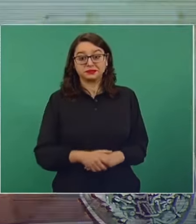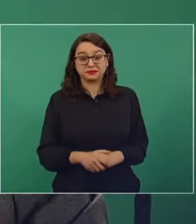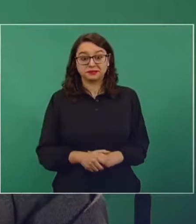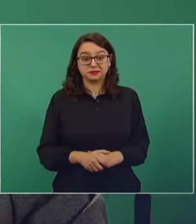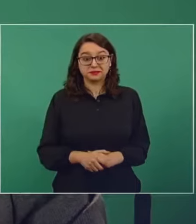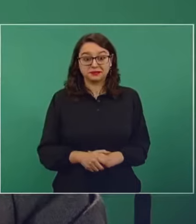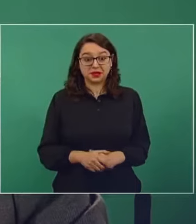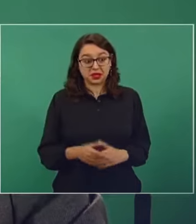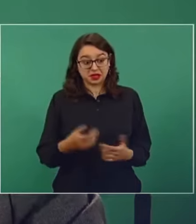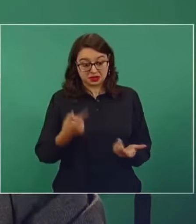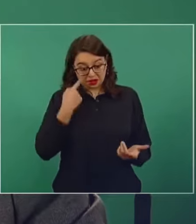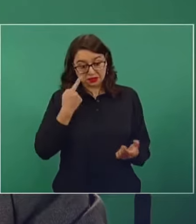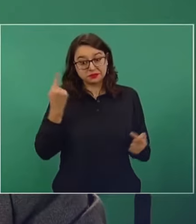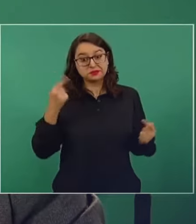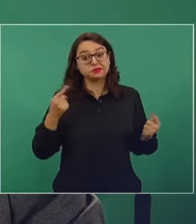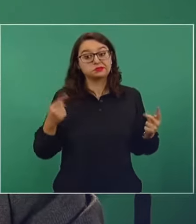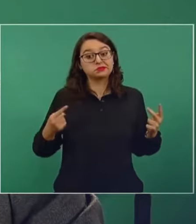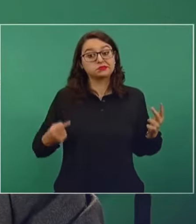Nunca, jamás.